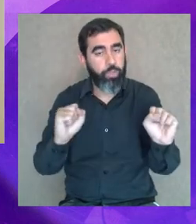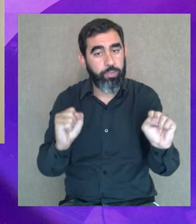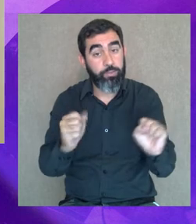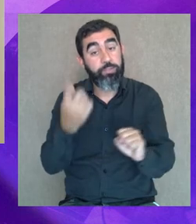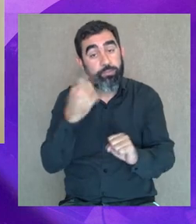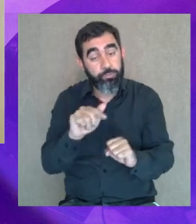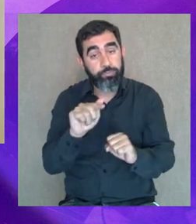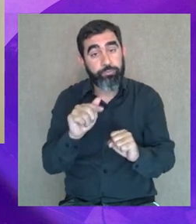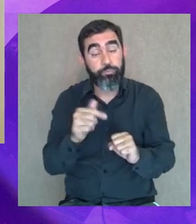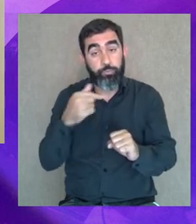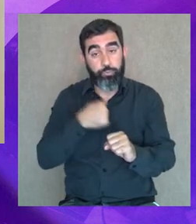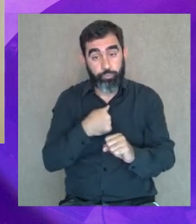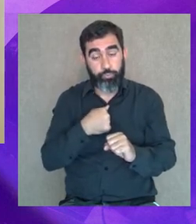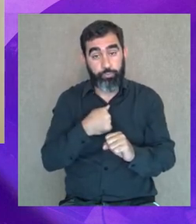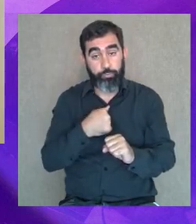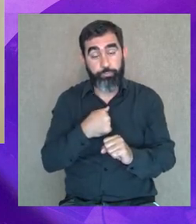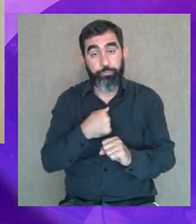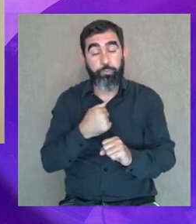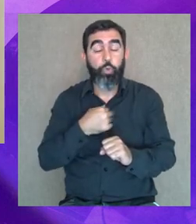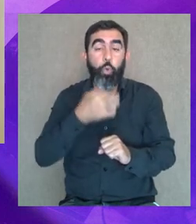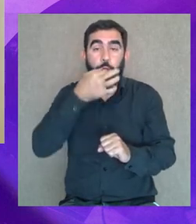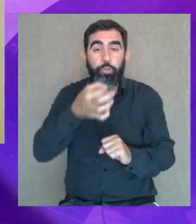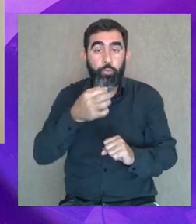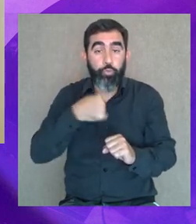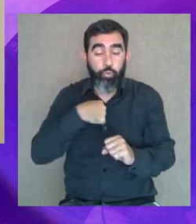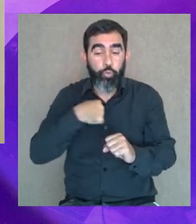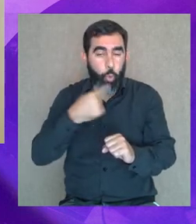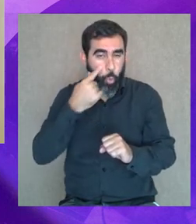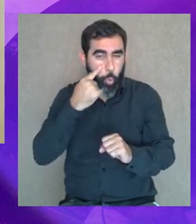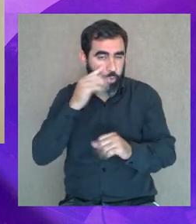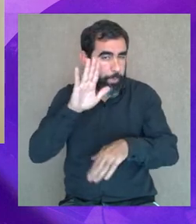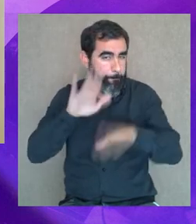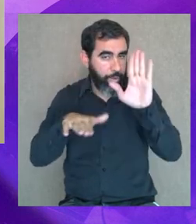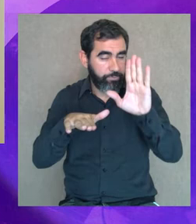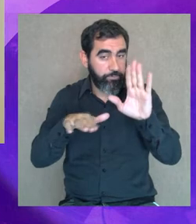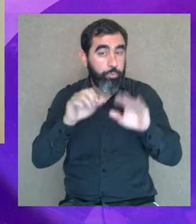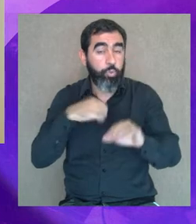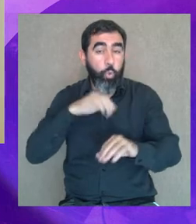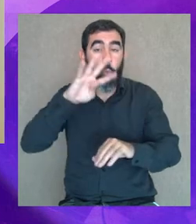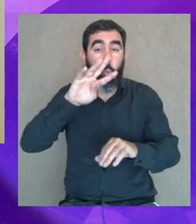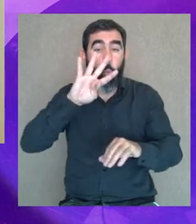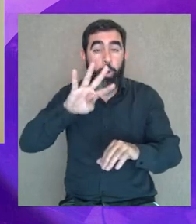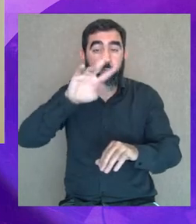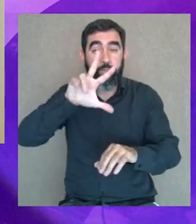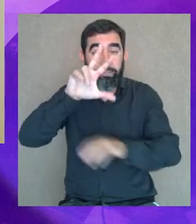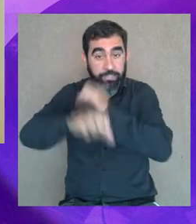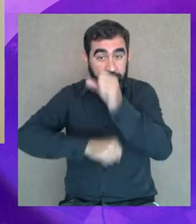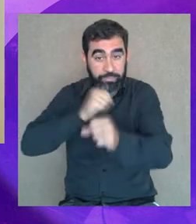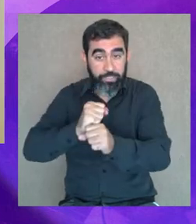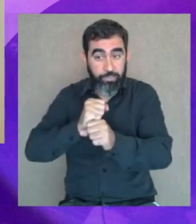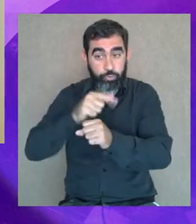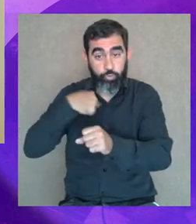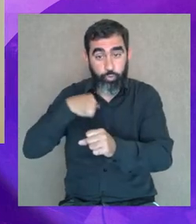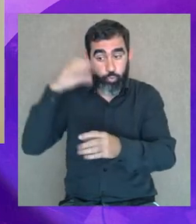en tanto todos mira cable por el toro que es lo que más conozco porque hace 43 años consideraban de